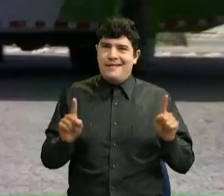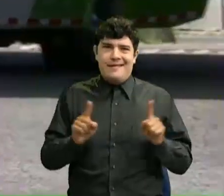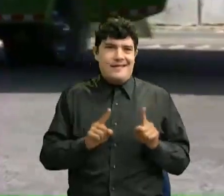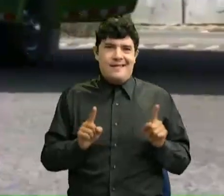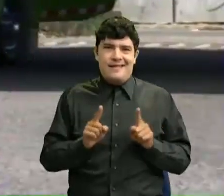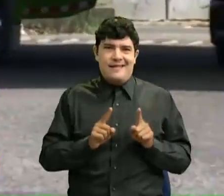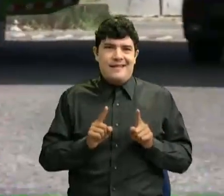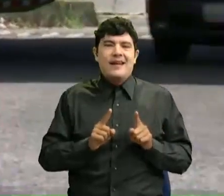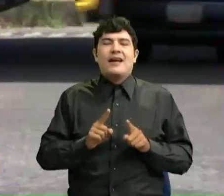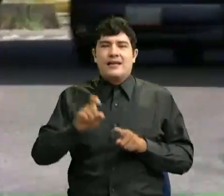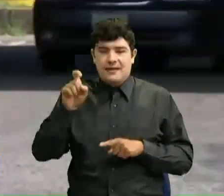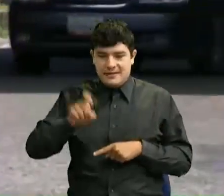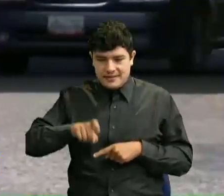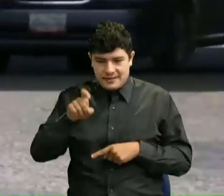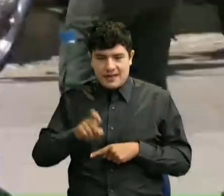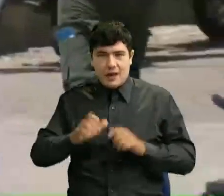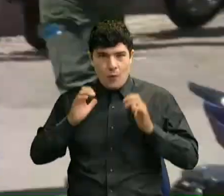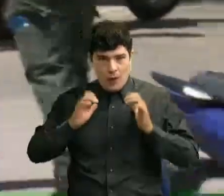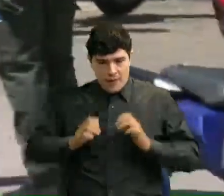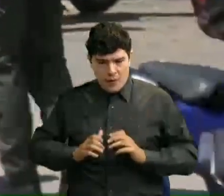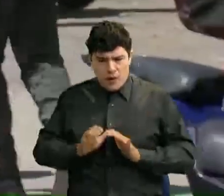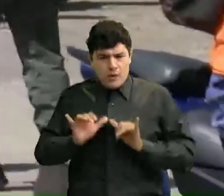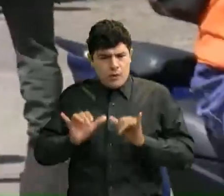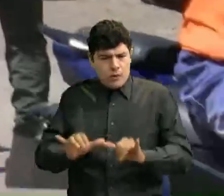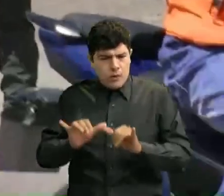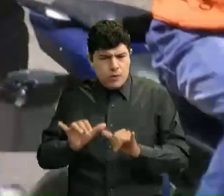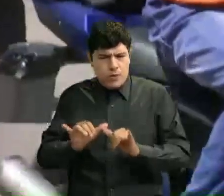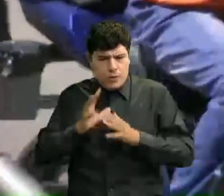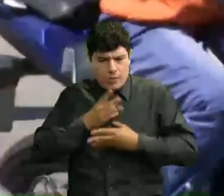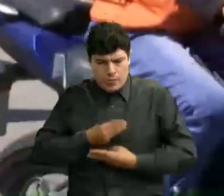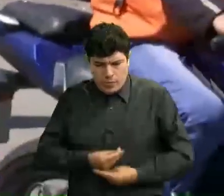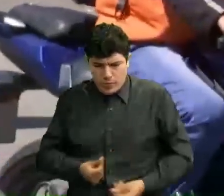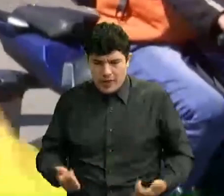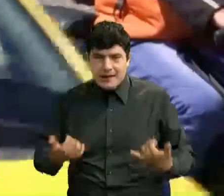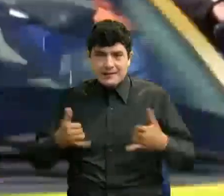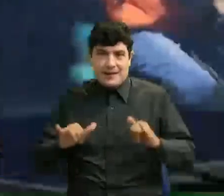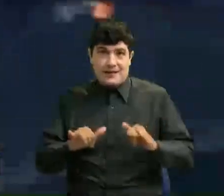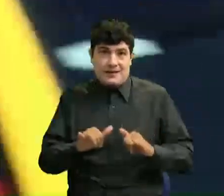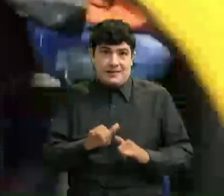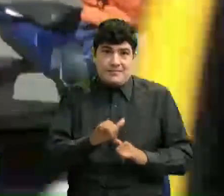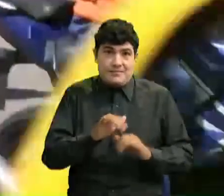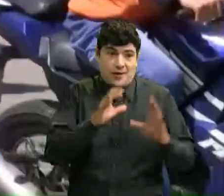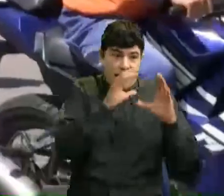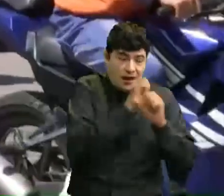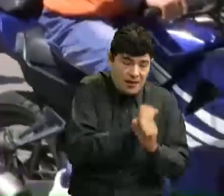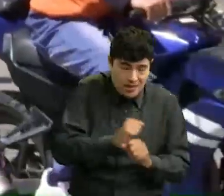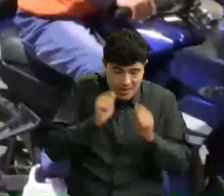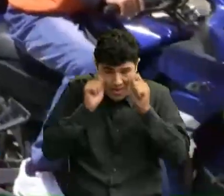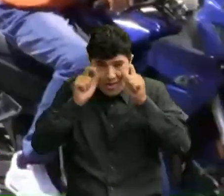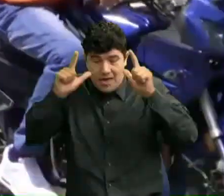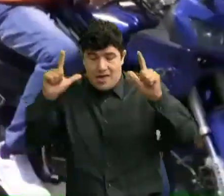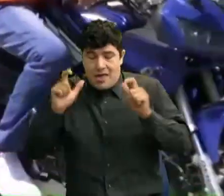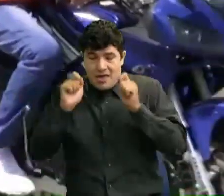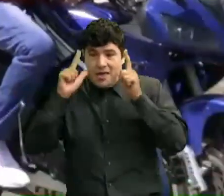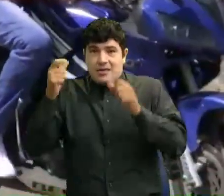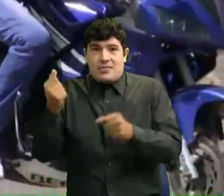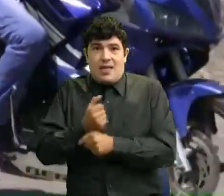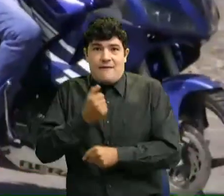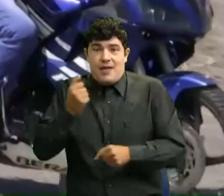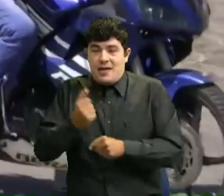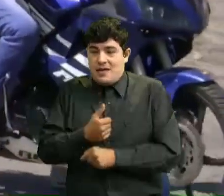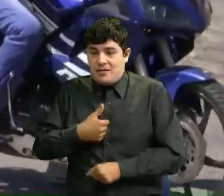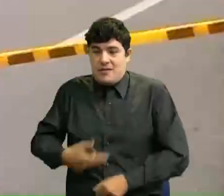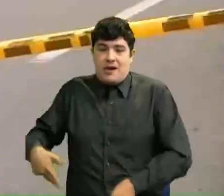de varios días para poder sacar todo el alcohol que se ha ingerido. Luego, mucho cuidado, que el estar enguayabado